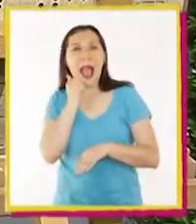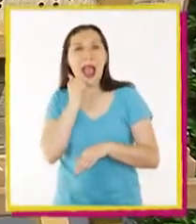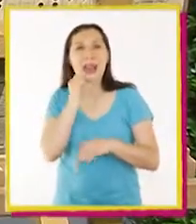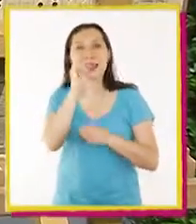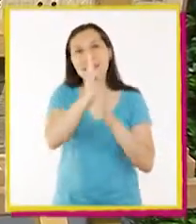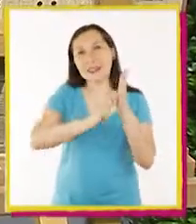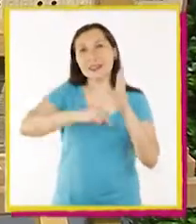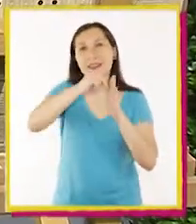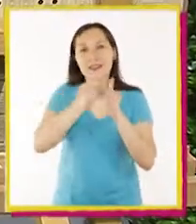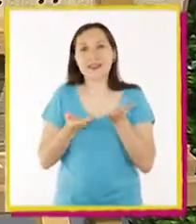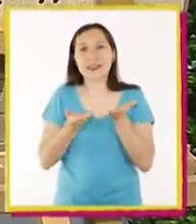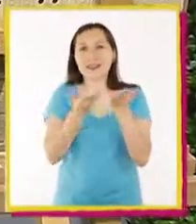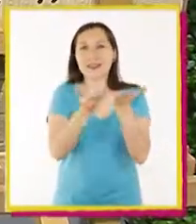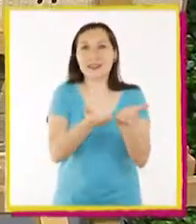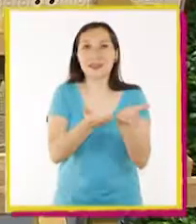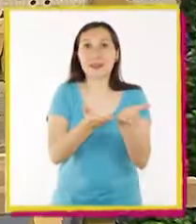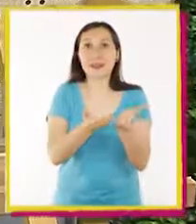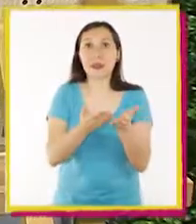cariño.